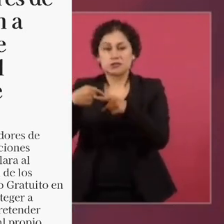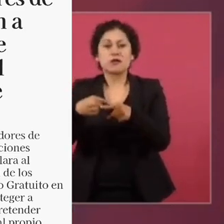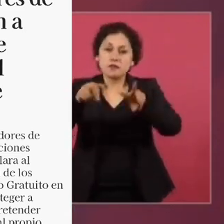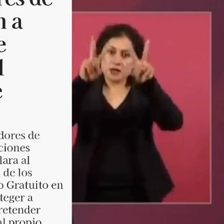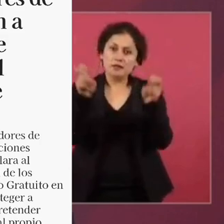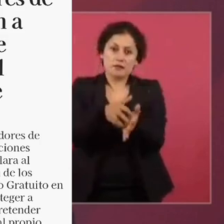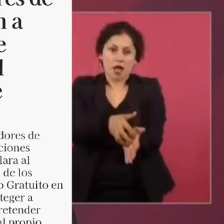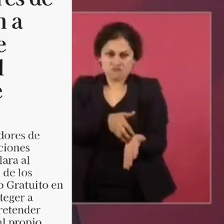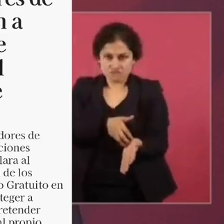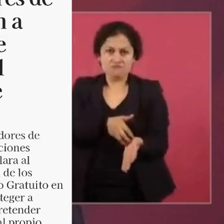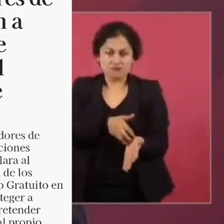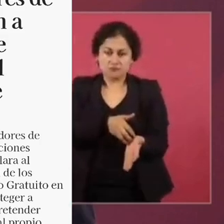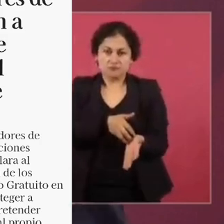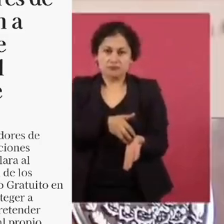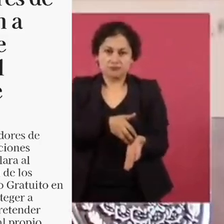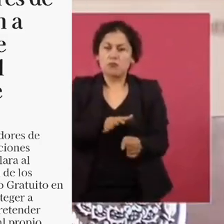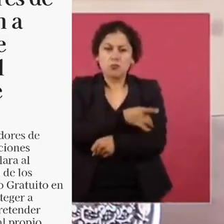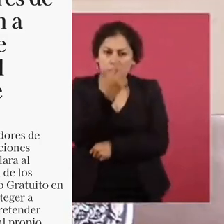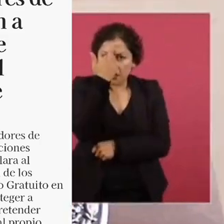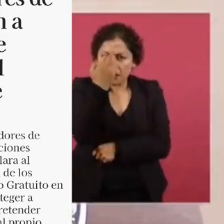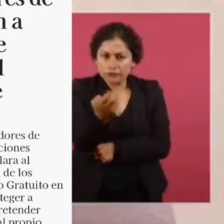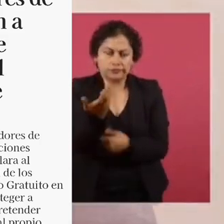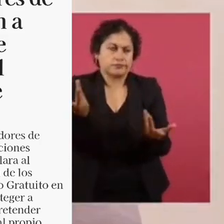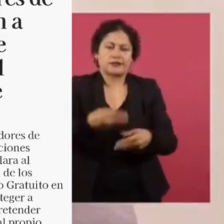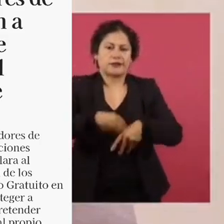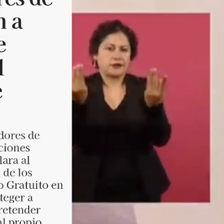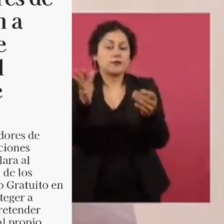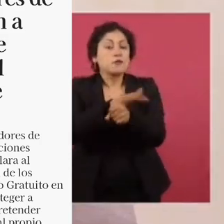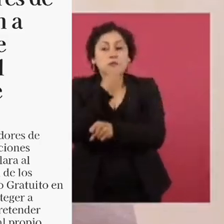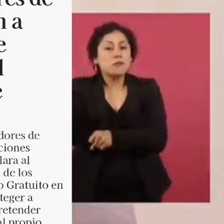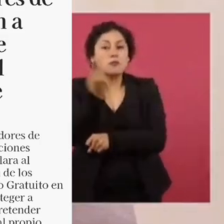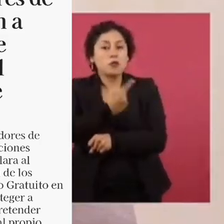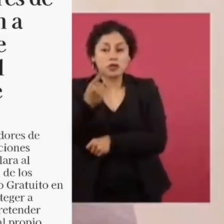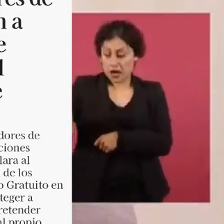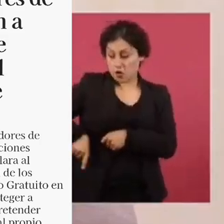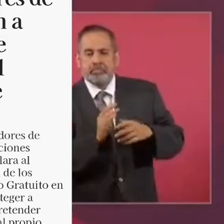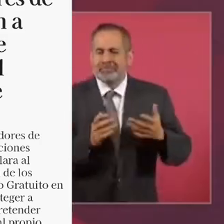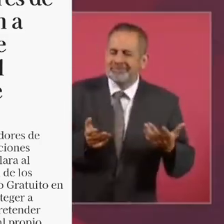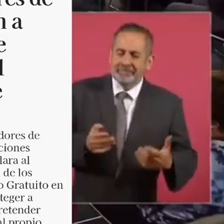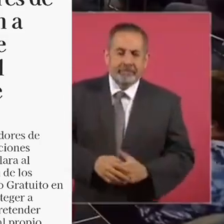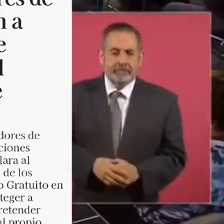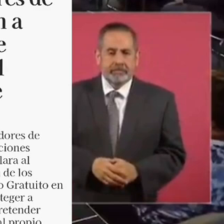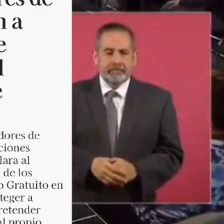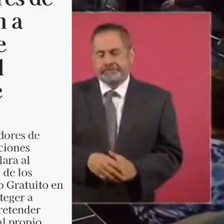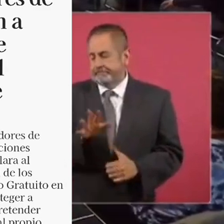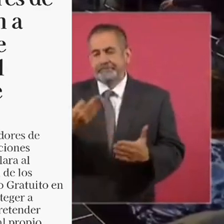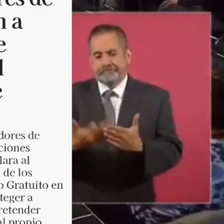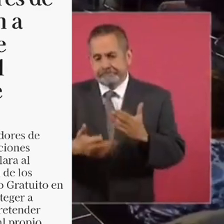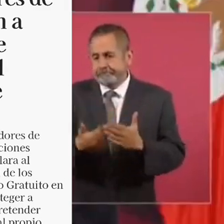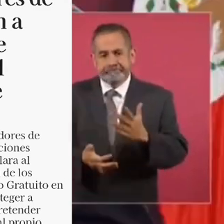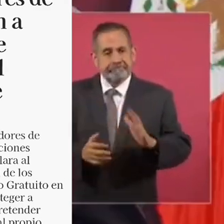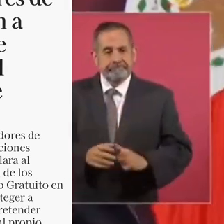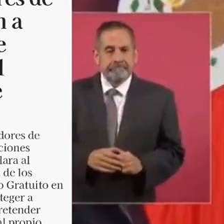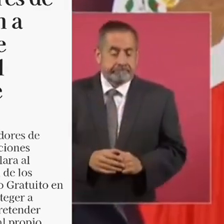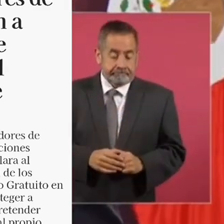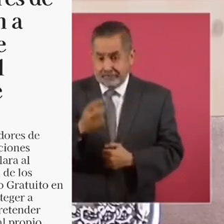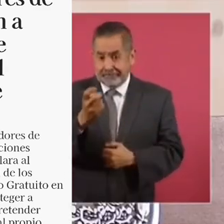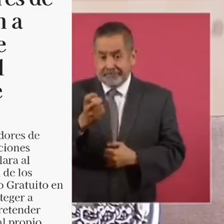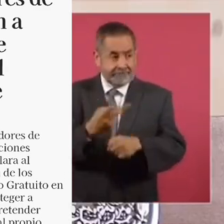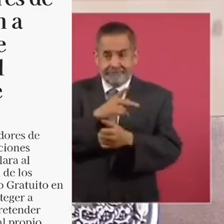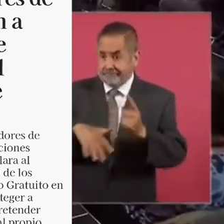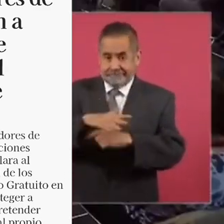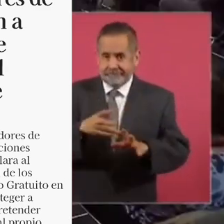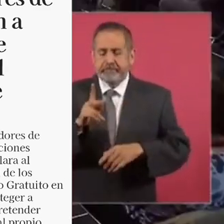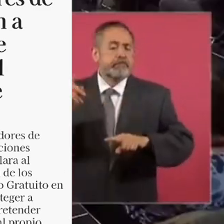política de austeridad republicana bajo el principio de que no puede haber gobierno rico con pueblo pobre Entonces sí hace falta una reforma